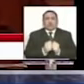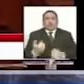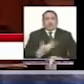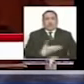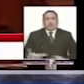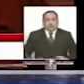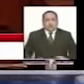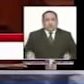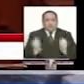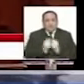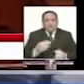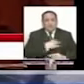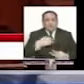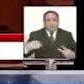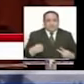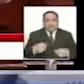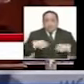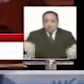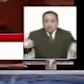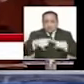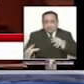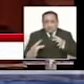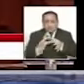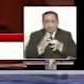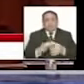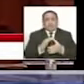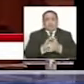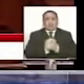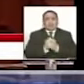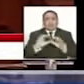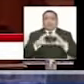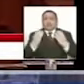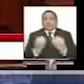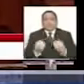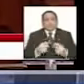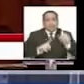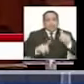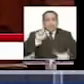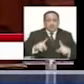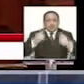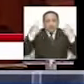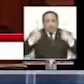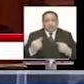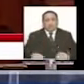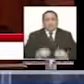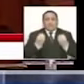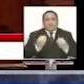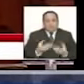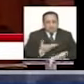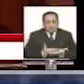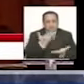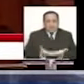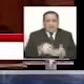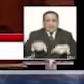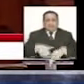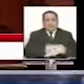objetivo extraordinario, grandioso, pero que tendría que pasar muchos años para cumplirlo.